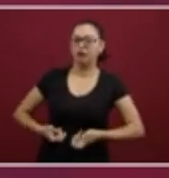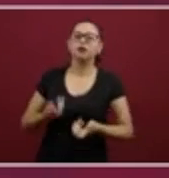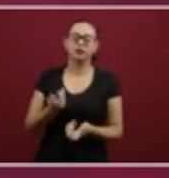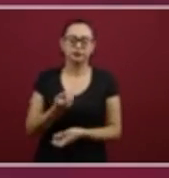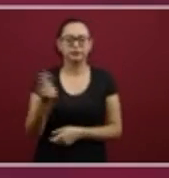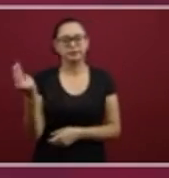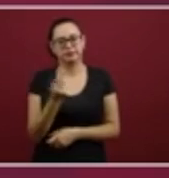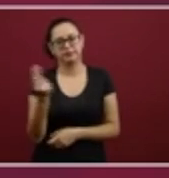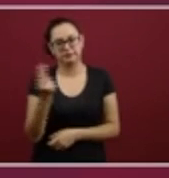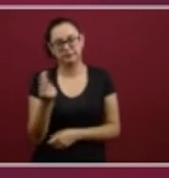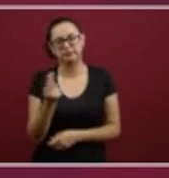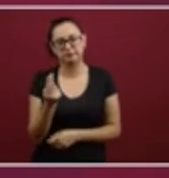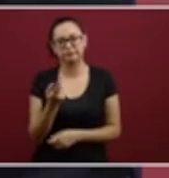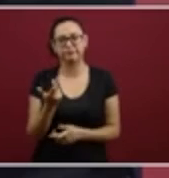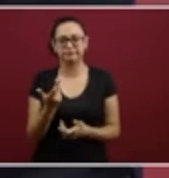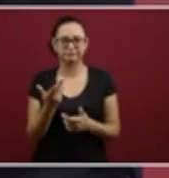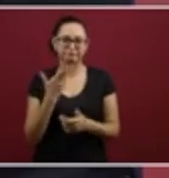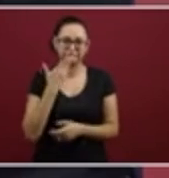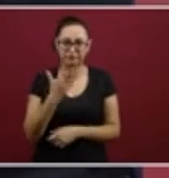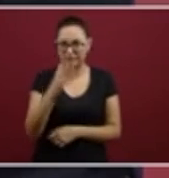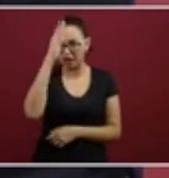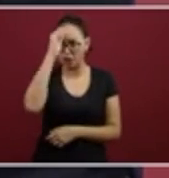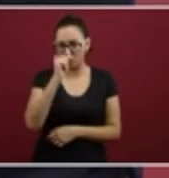buscar acuerdos,